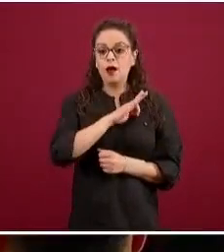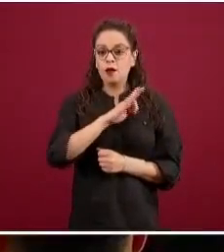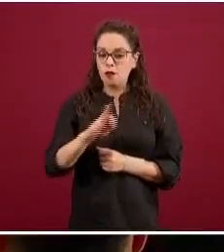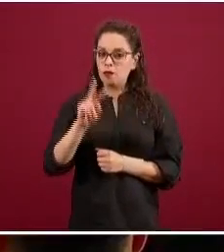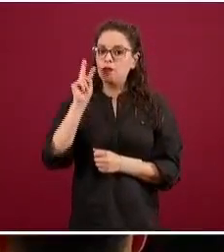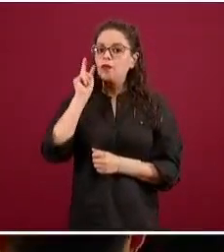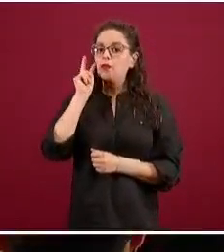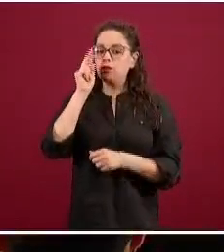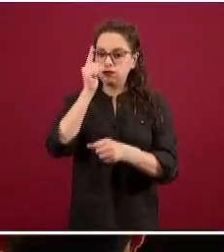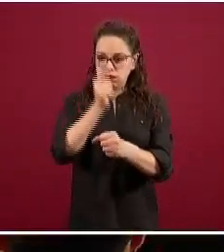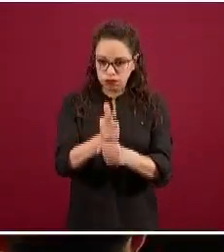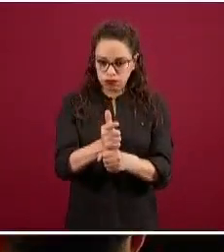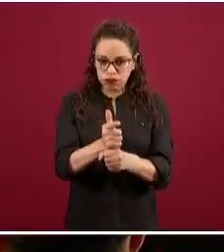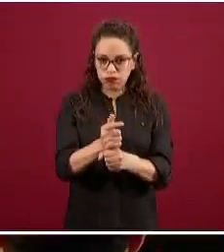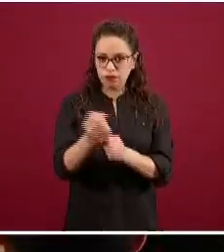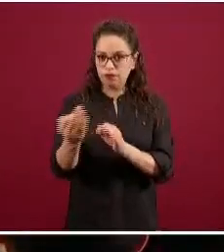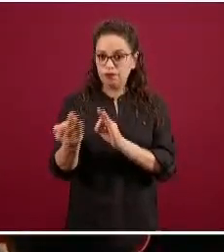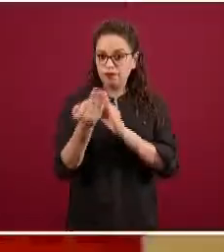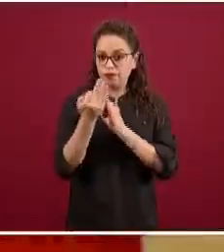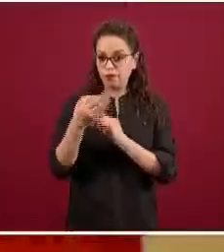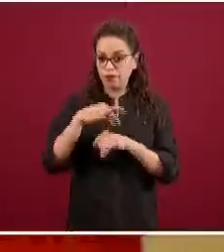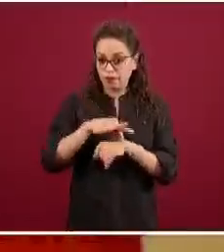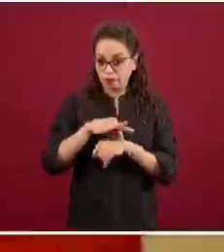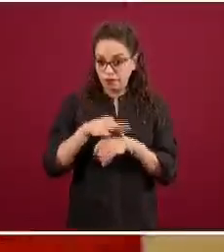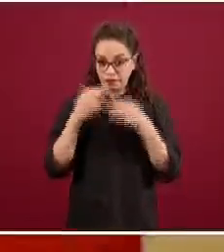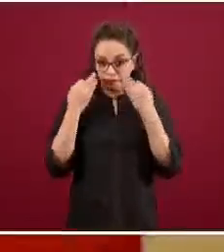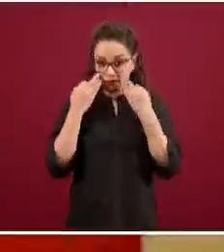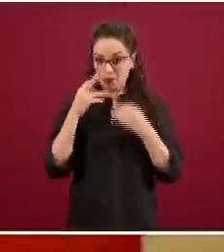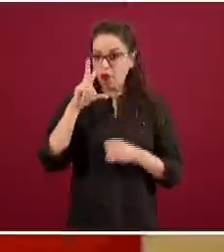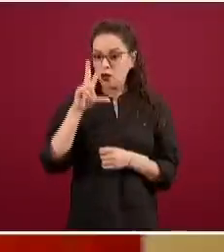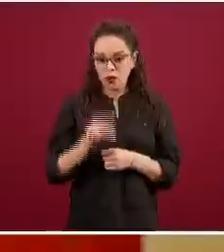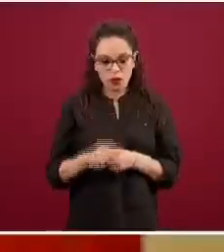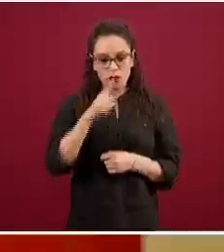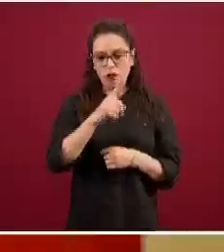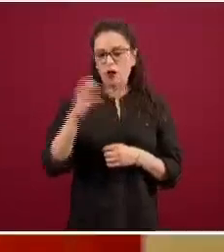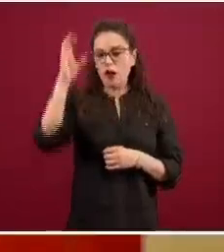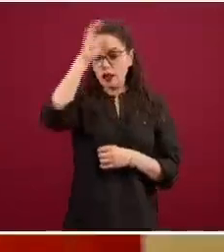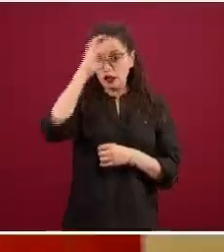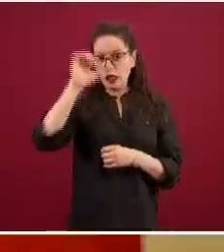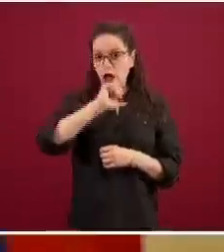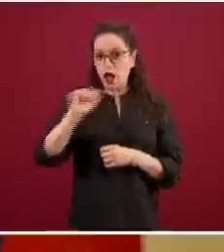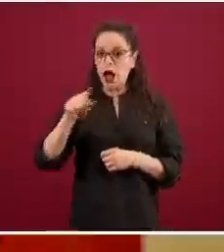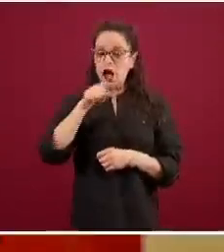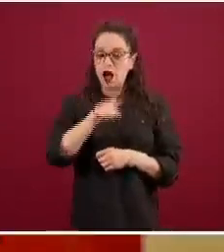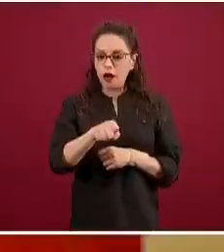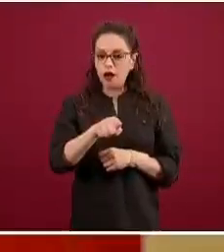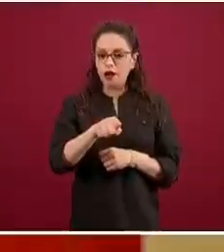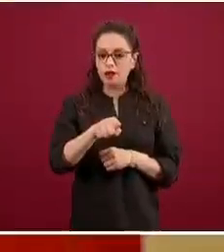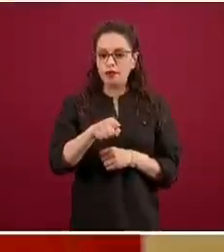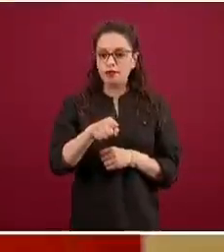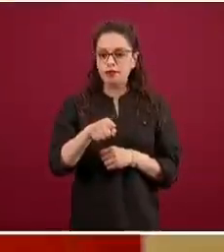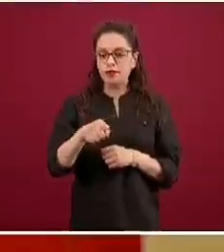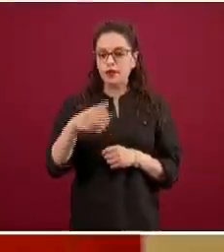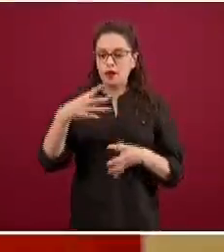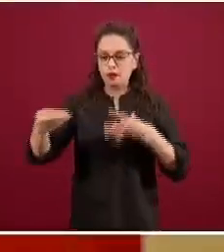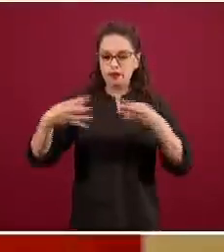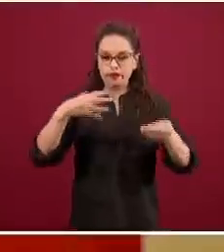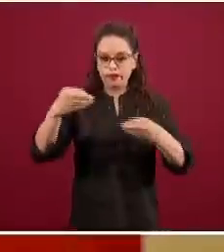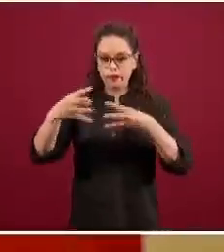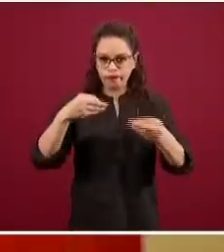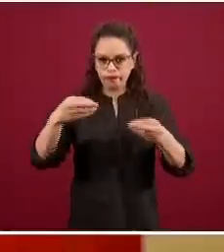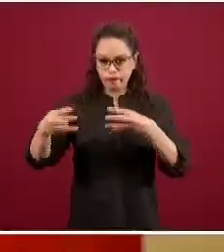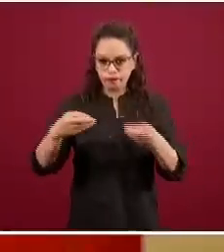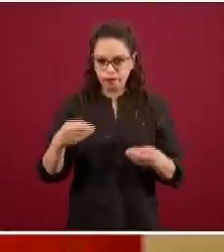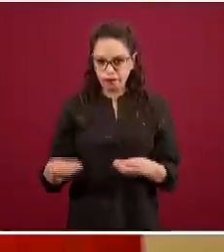directa. Y no, la ciencia de la epidemiología, desde hace varias décadas,